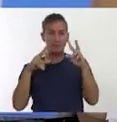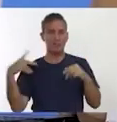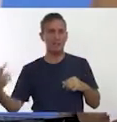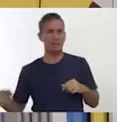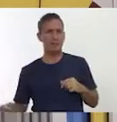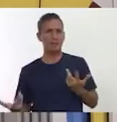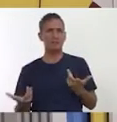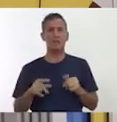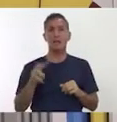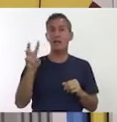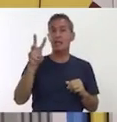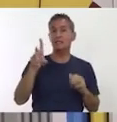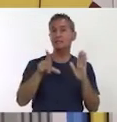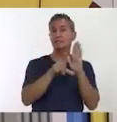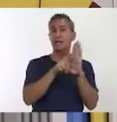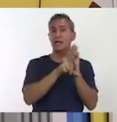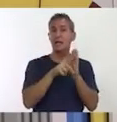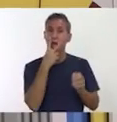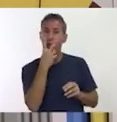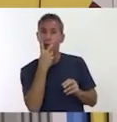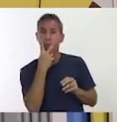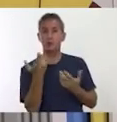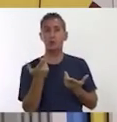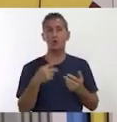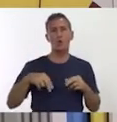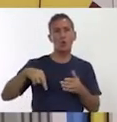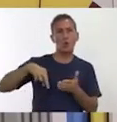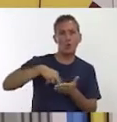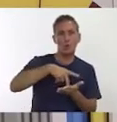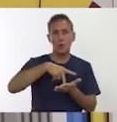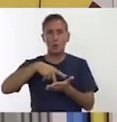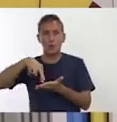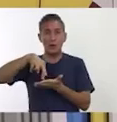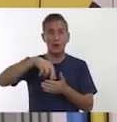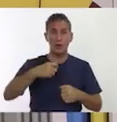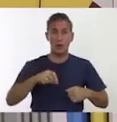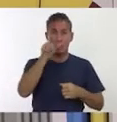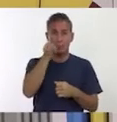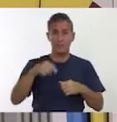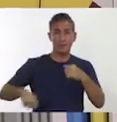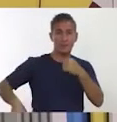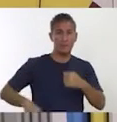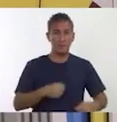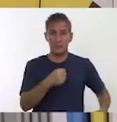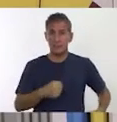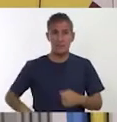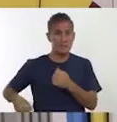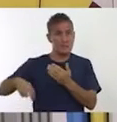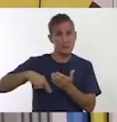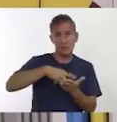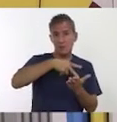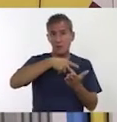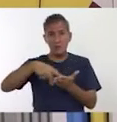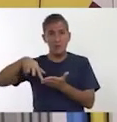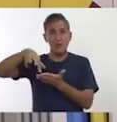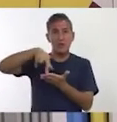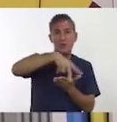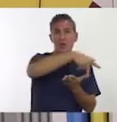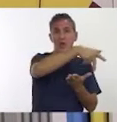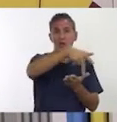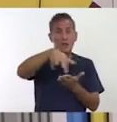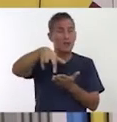vida práctica. La tercera ley, han visto ustedes cuando los patinadores, tanto